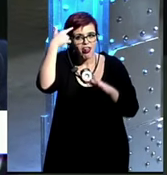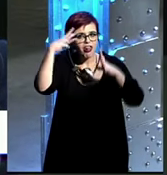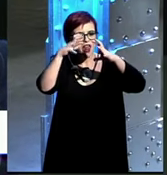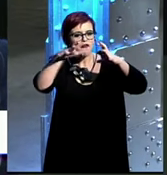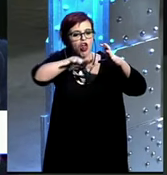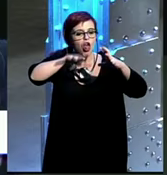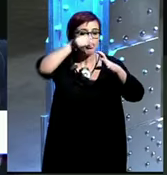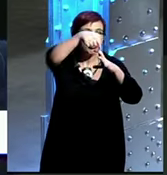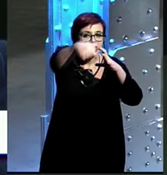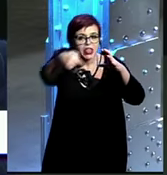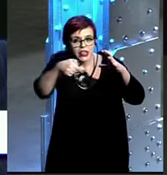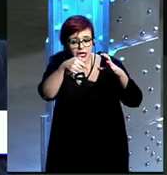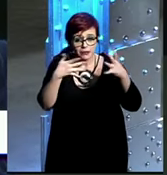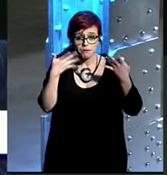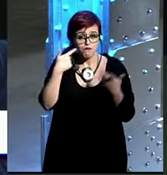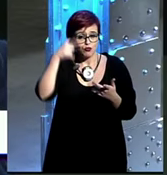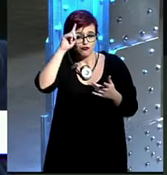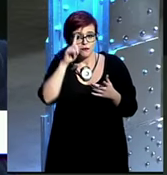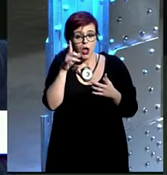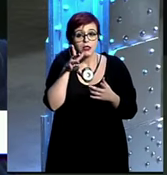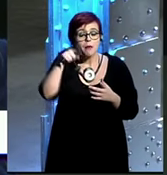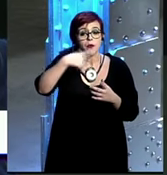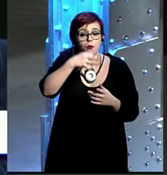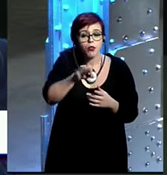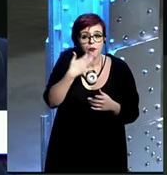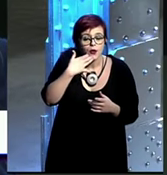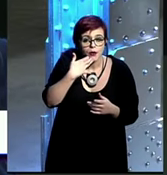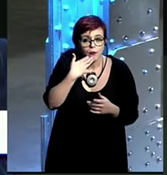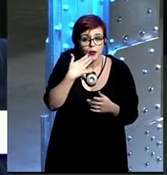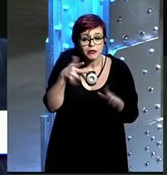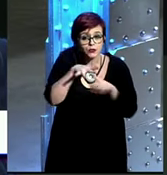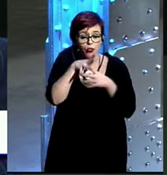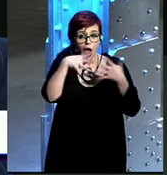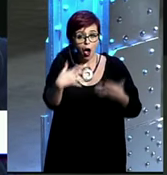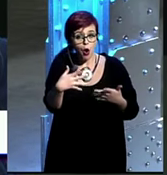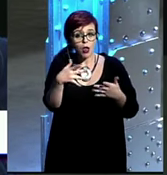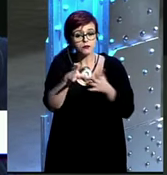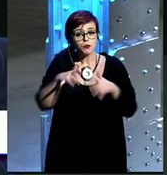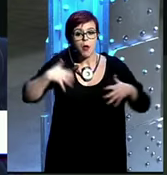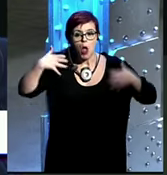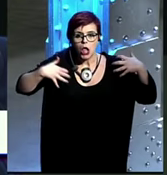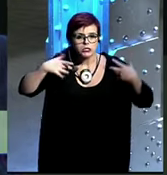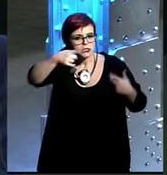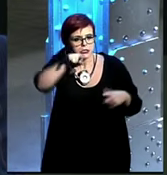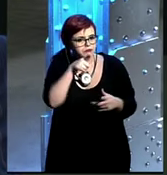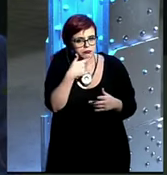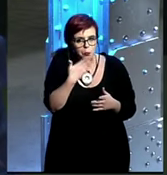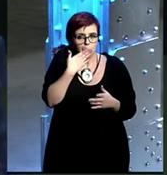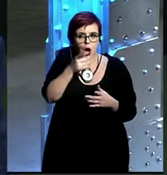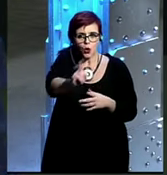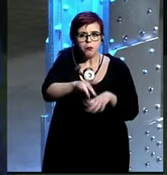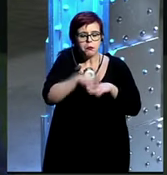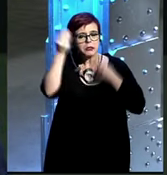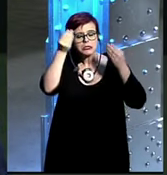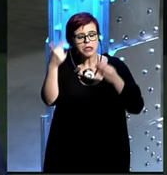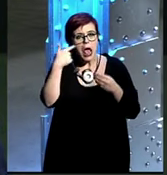cerebro. Y de la misma manera podríamos coger cualquier cosa que se está diciendo aquí que nos moleste y planteárnosla como si